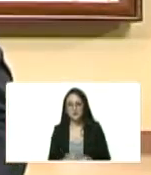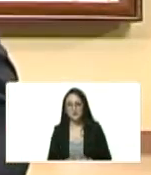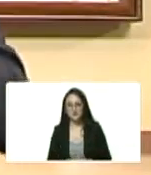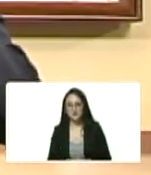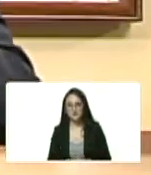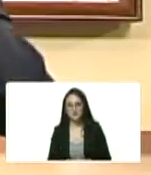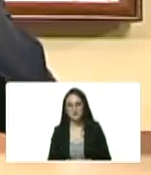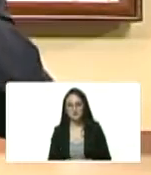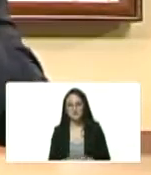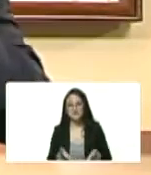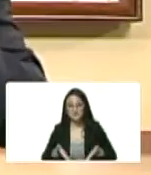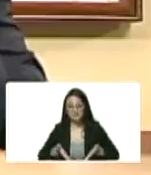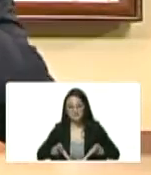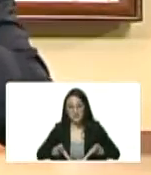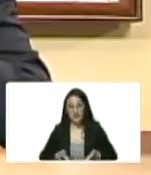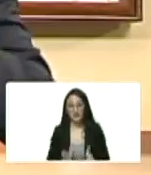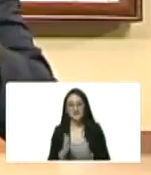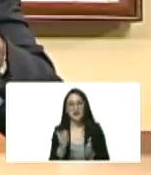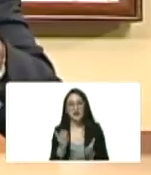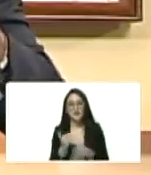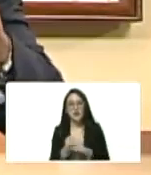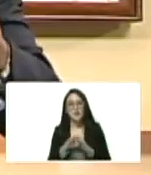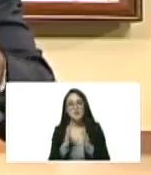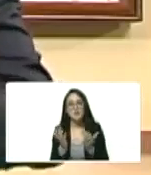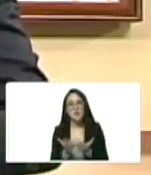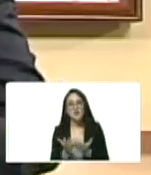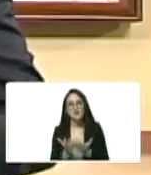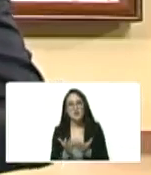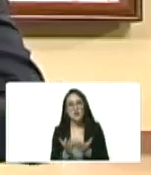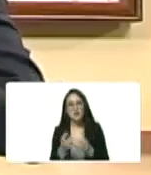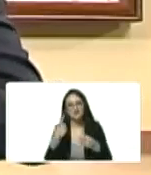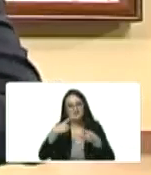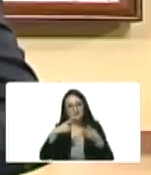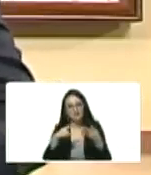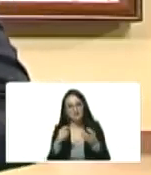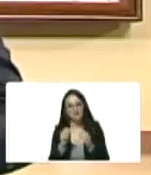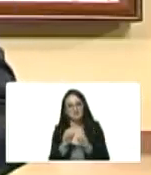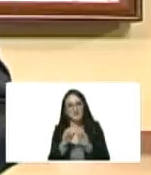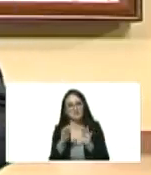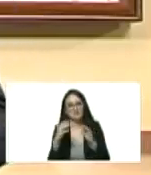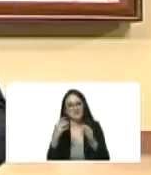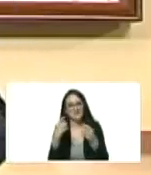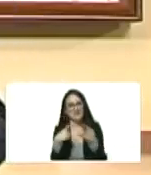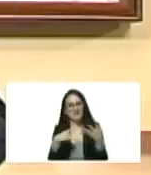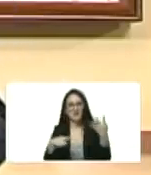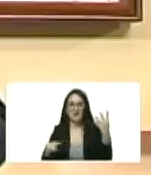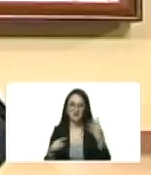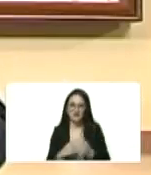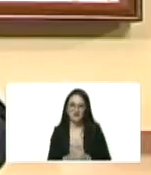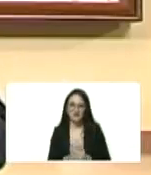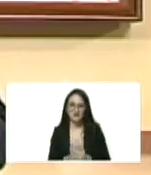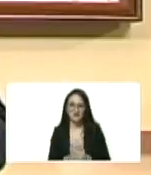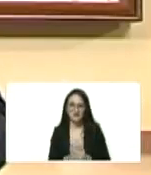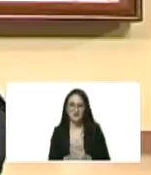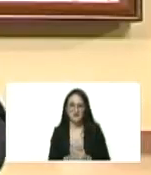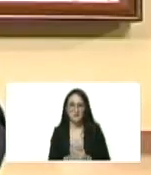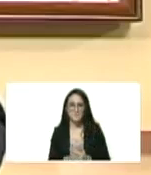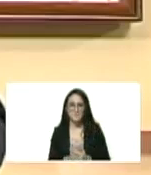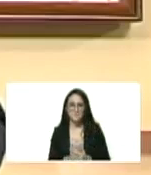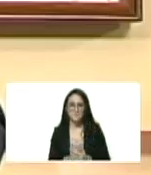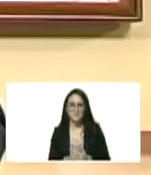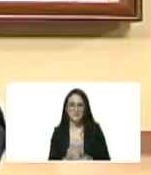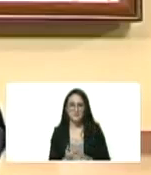Y nacerá, como está naciendo, un mundo multipolar, pluricéntrico, donde